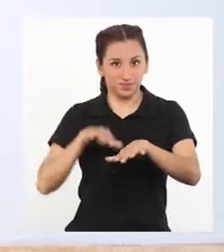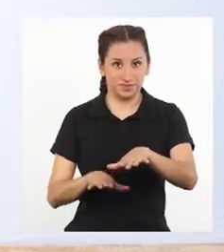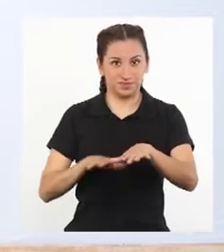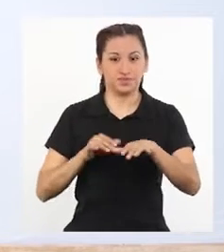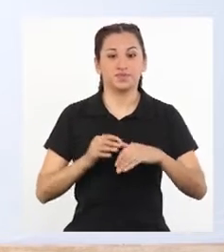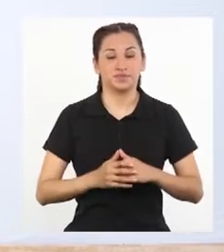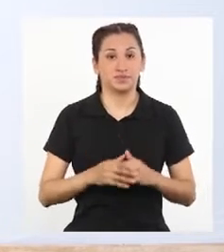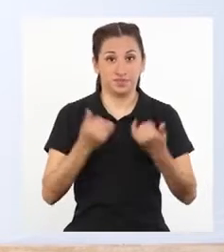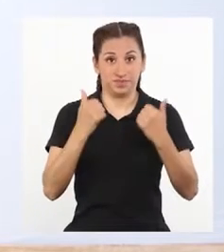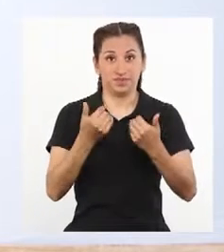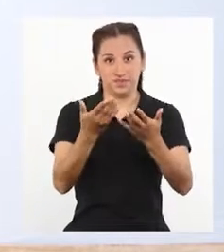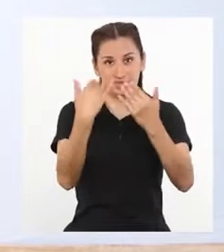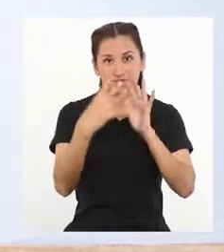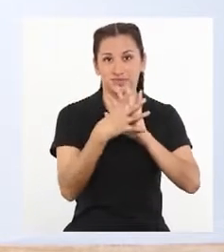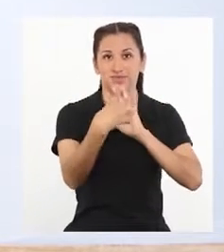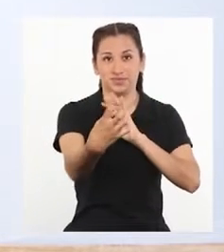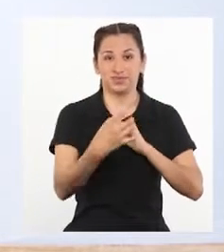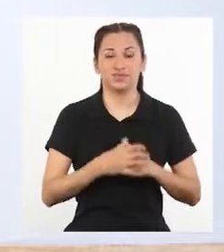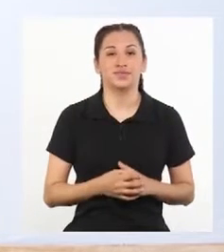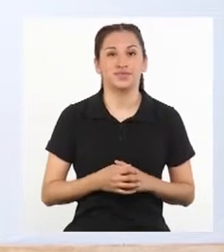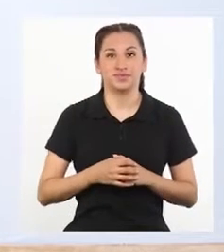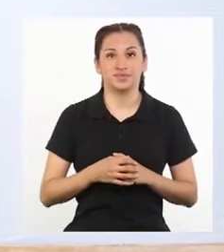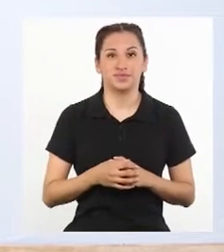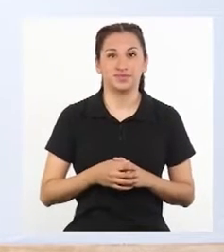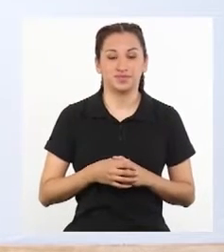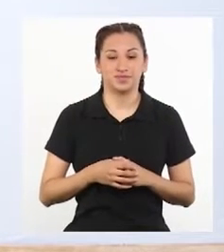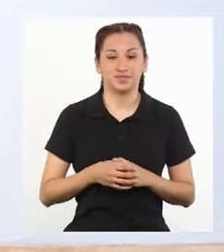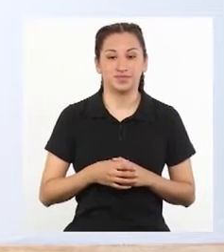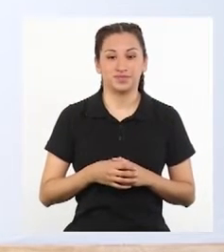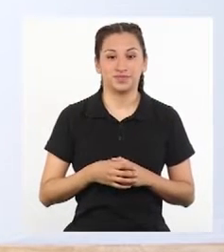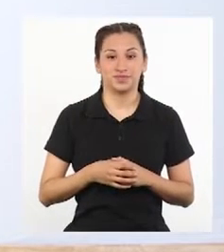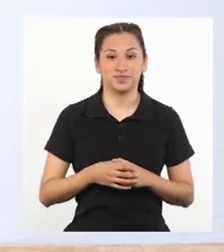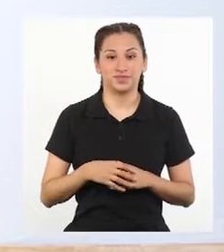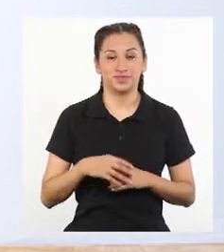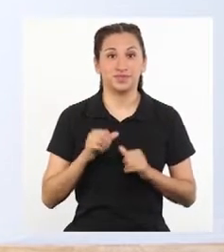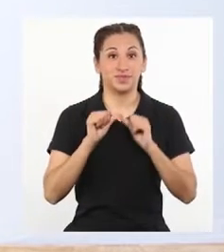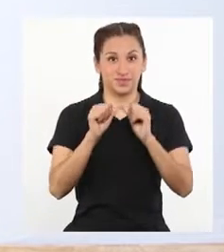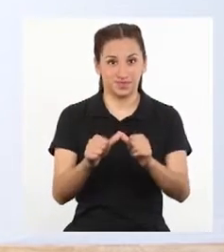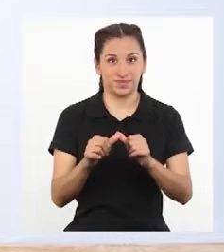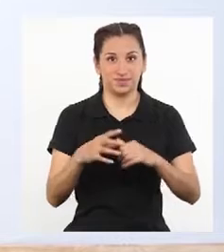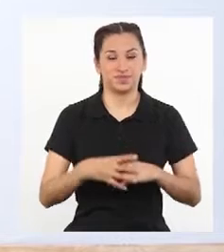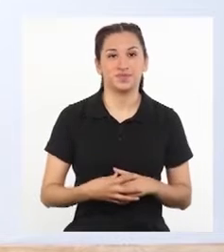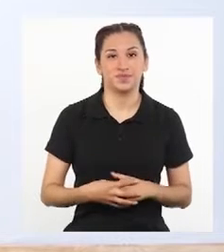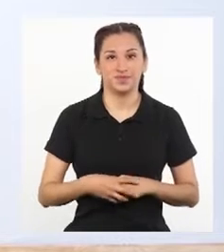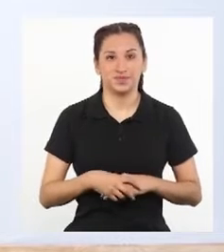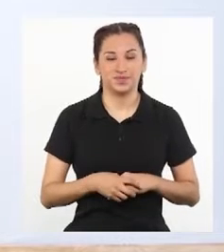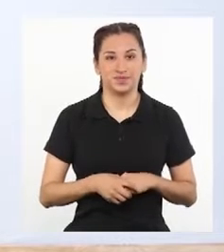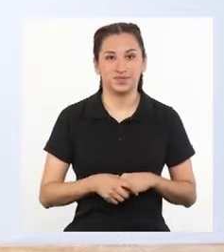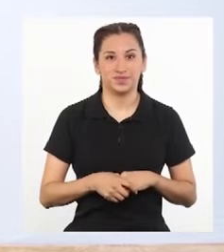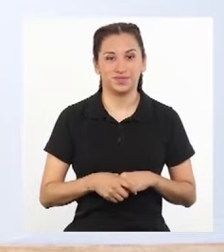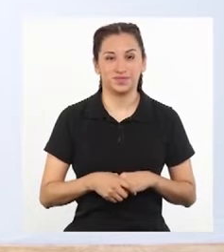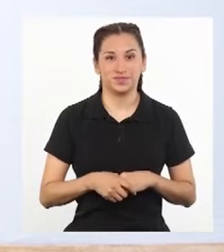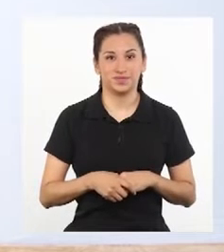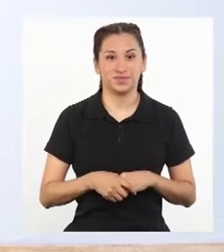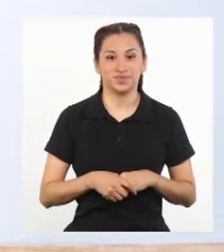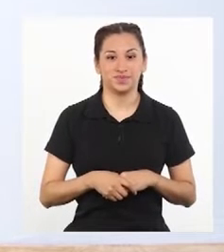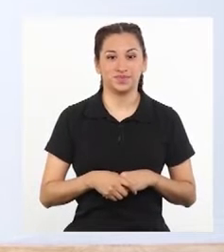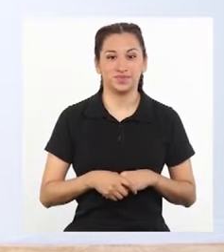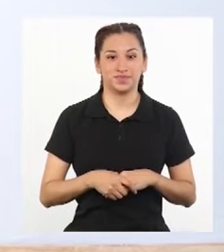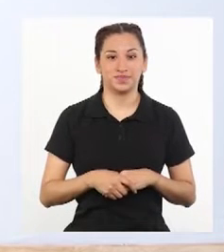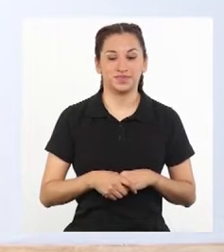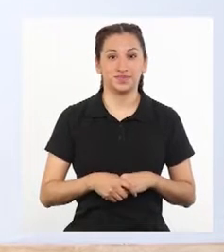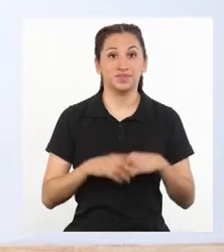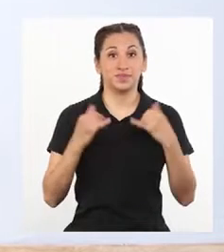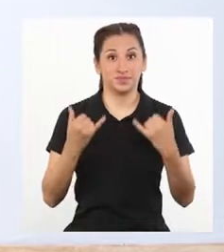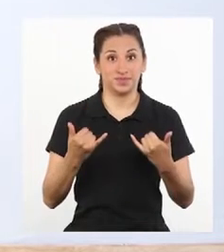hacia atrás. Conmigo, adelante, meneamos y hacia atrás, seguido. Adelante y hacia atrás.